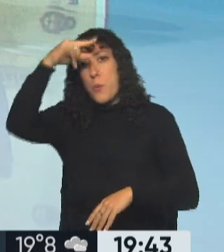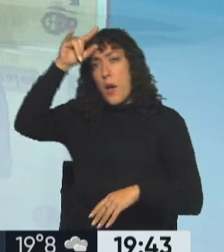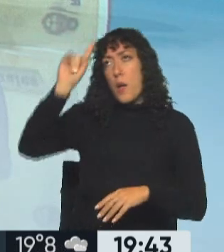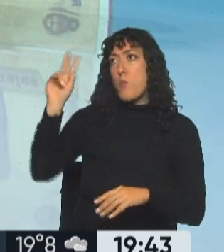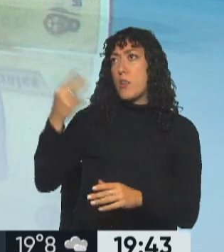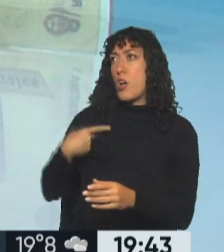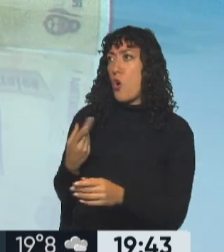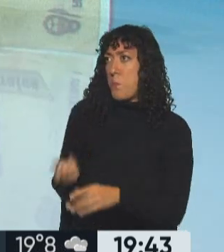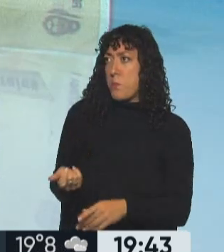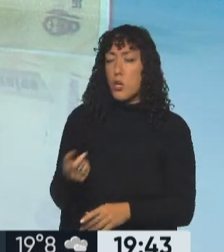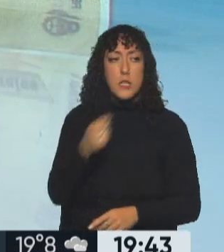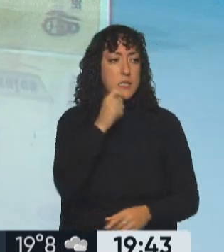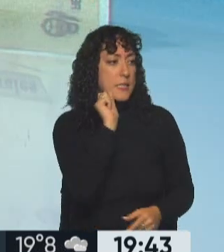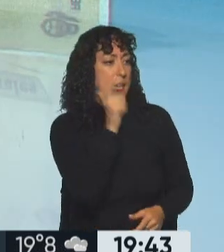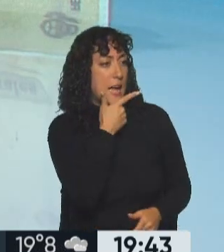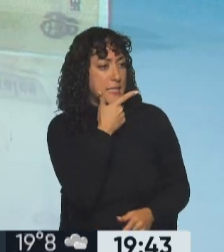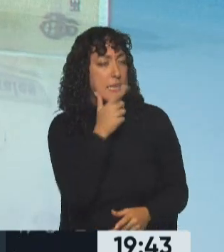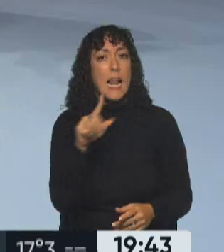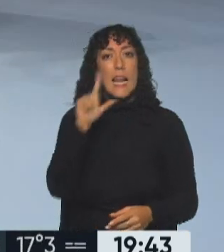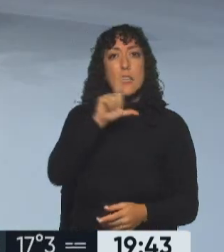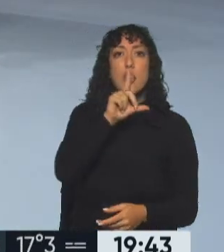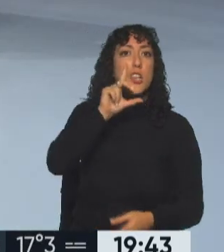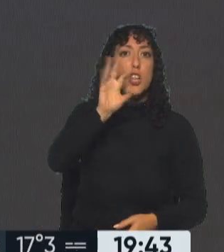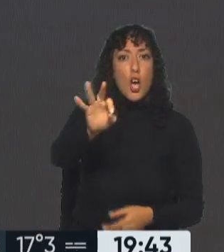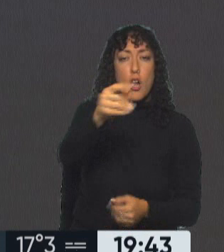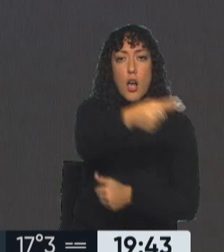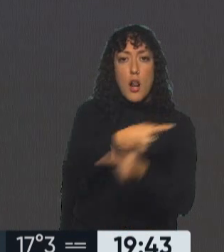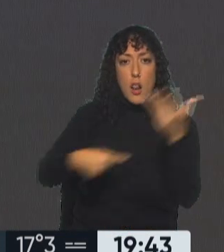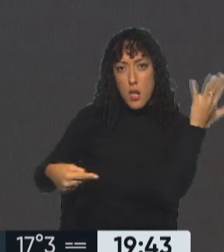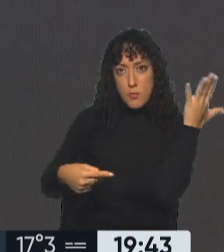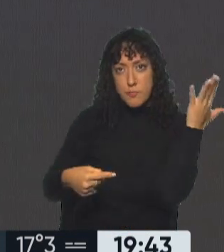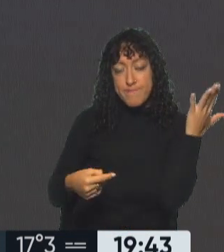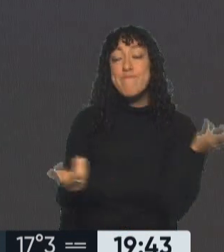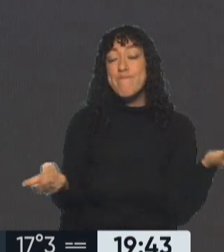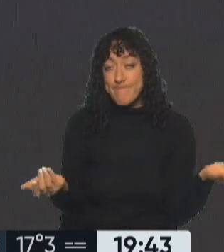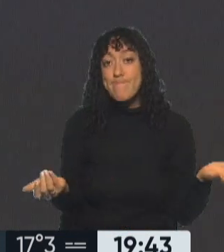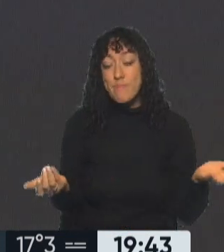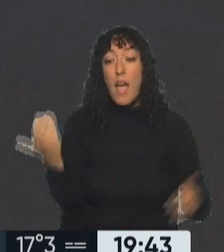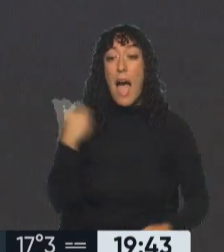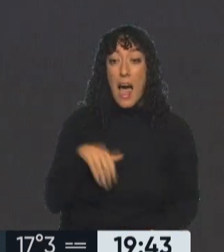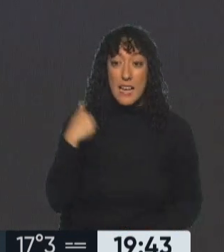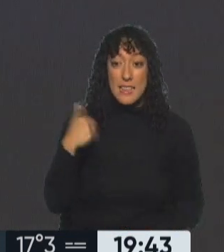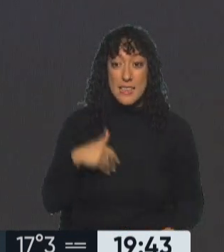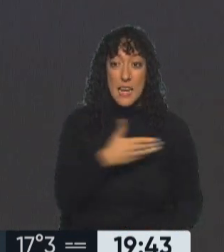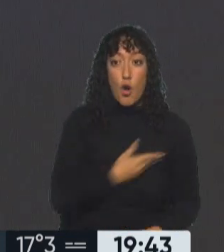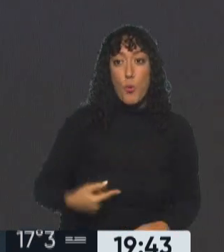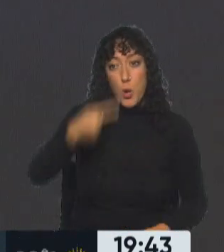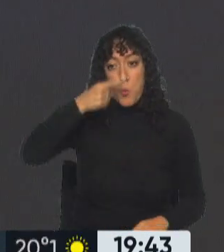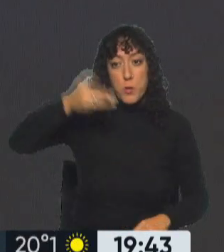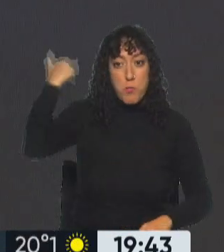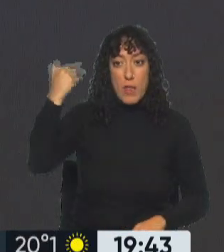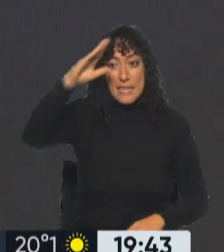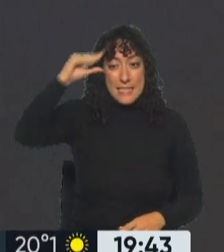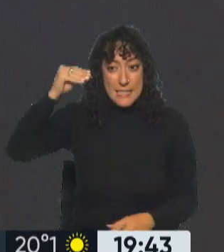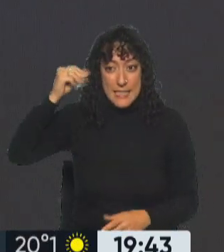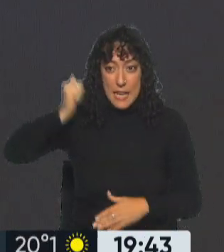yo, si el gas y si el litio. Sí, mira, cuando Argentina, en el último gobierno de Cristina,